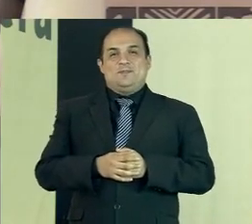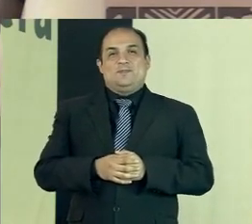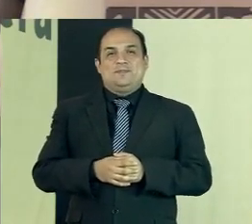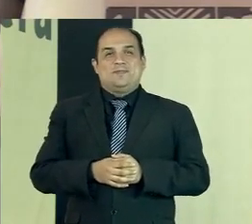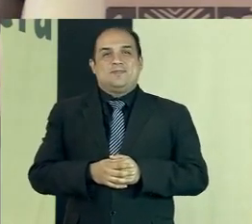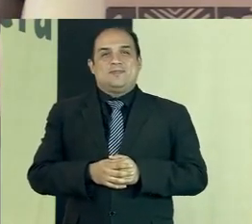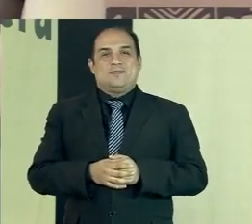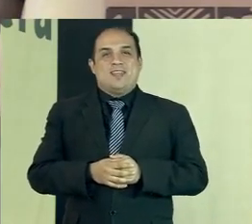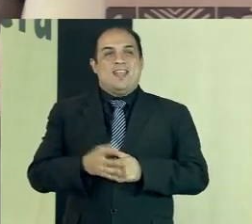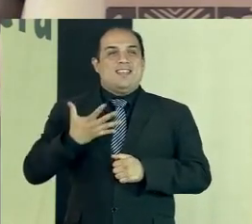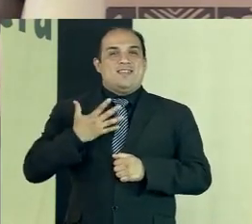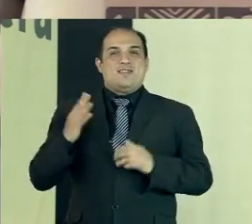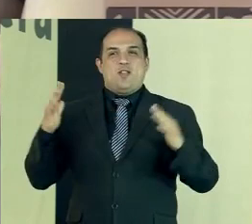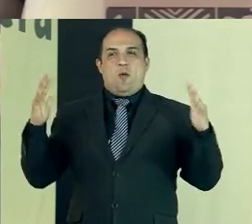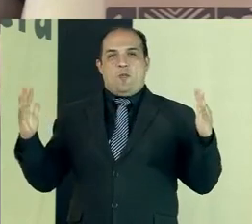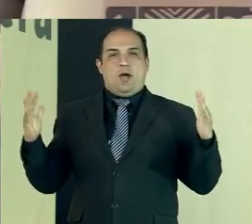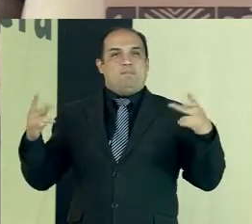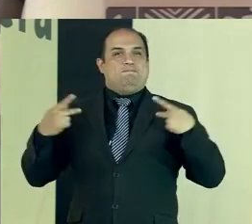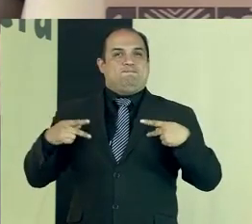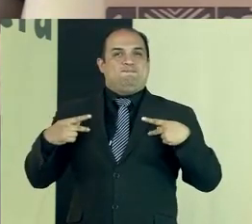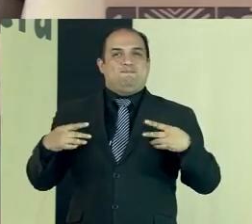el cerco humano